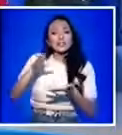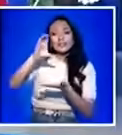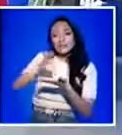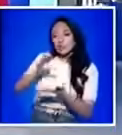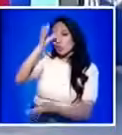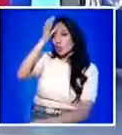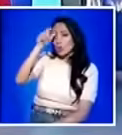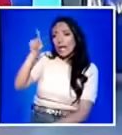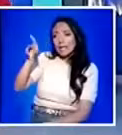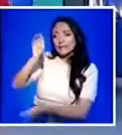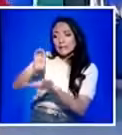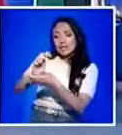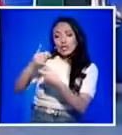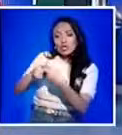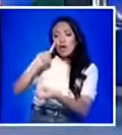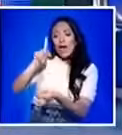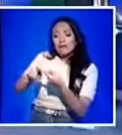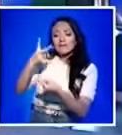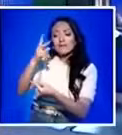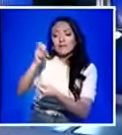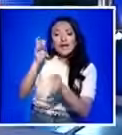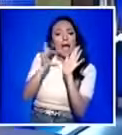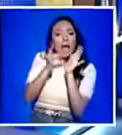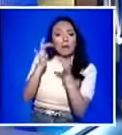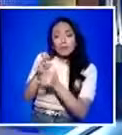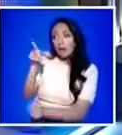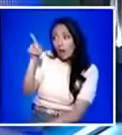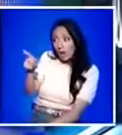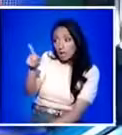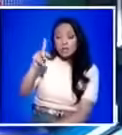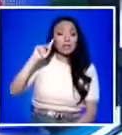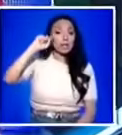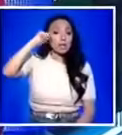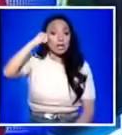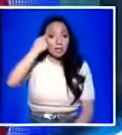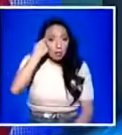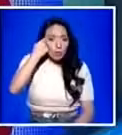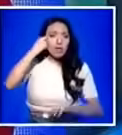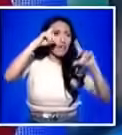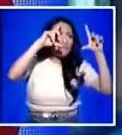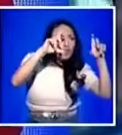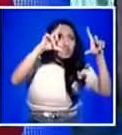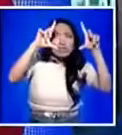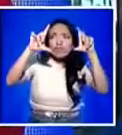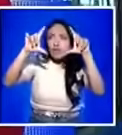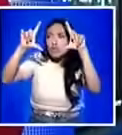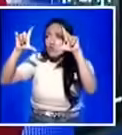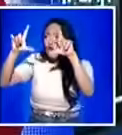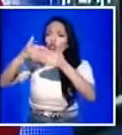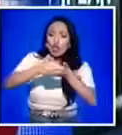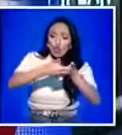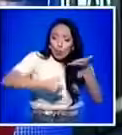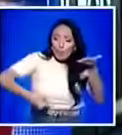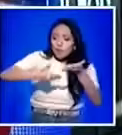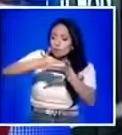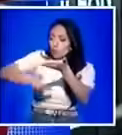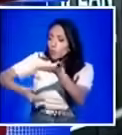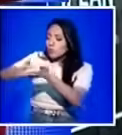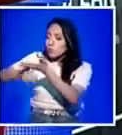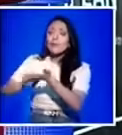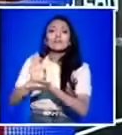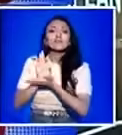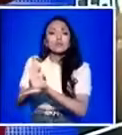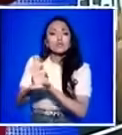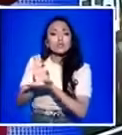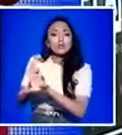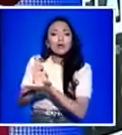Metropolitano de Quito hasta el 20 de abril, en el que se recuerda, mediante una serie de imágenes, documentos y testimonios, el